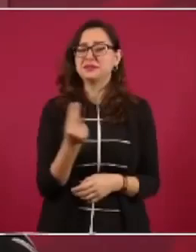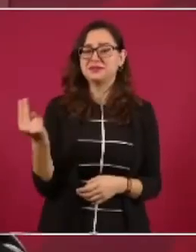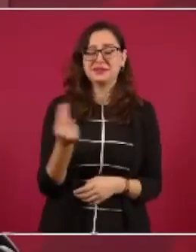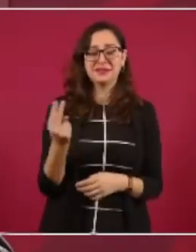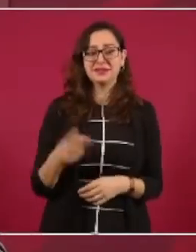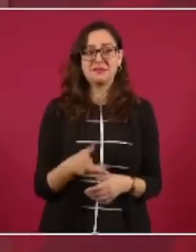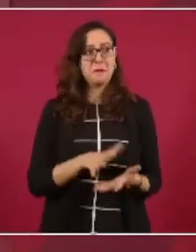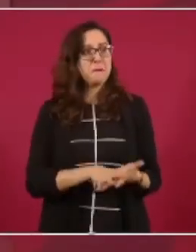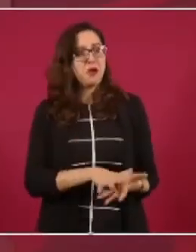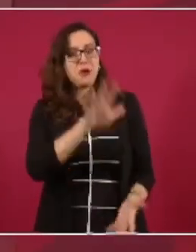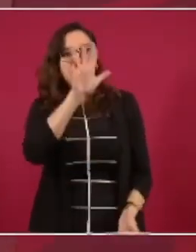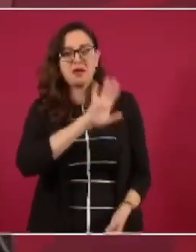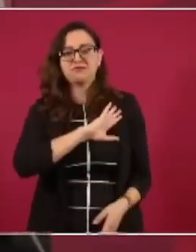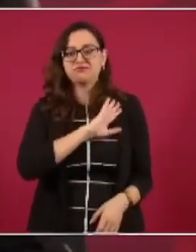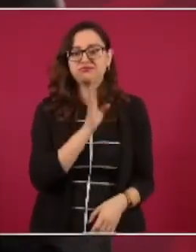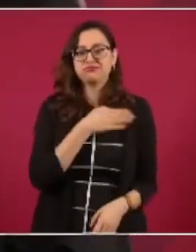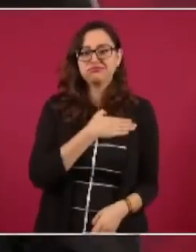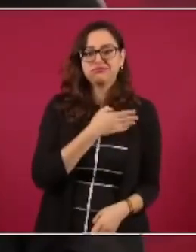Entonces,